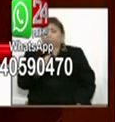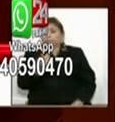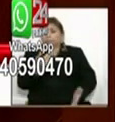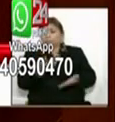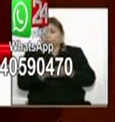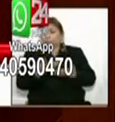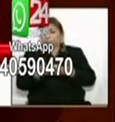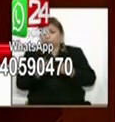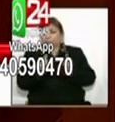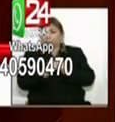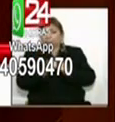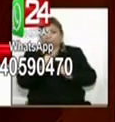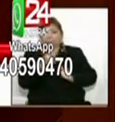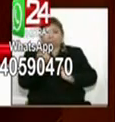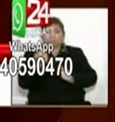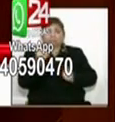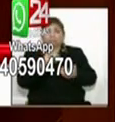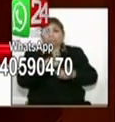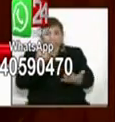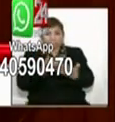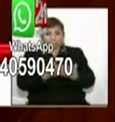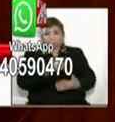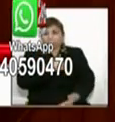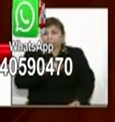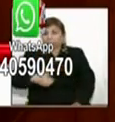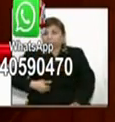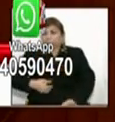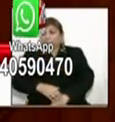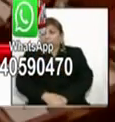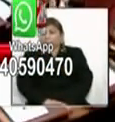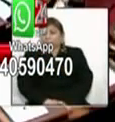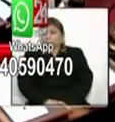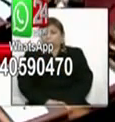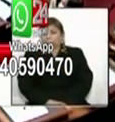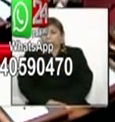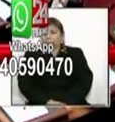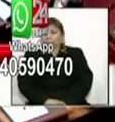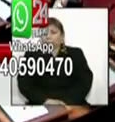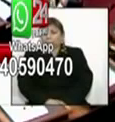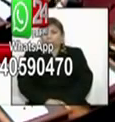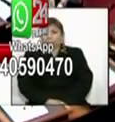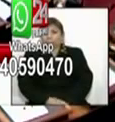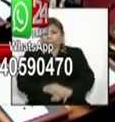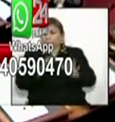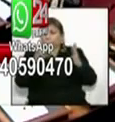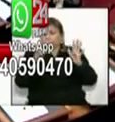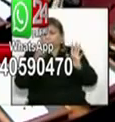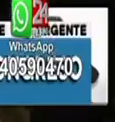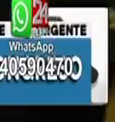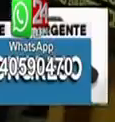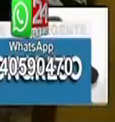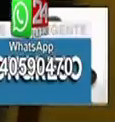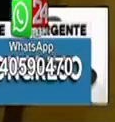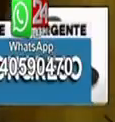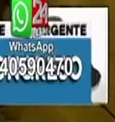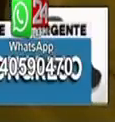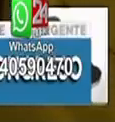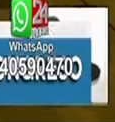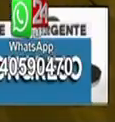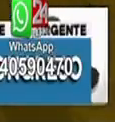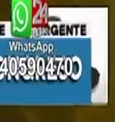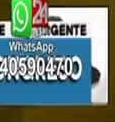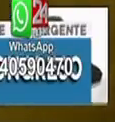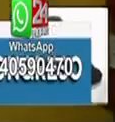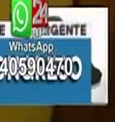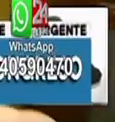acorde con los demás países de la región. Martos terminó su presentación invocando a la unidad nacional, señalando que más